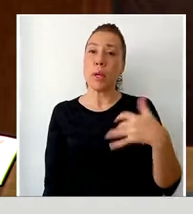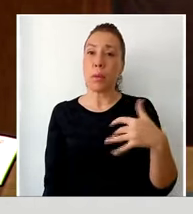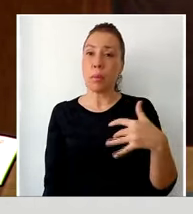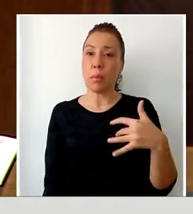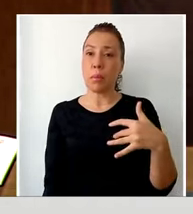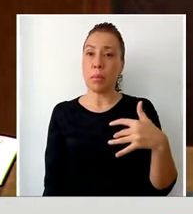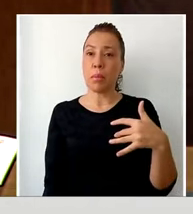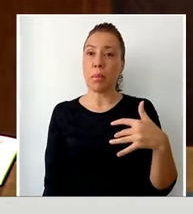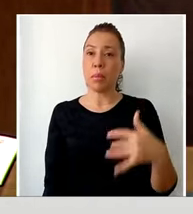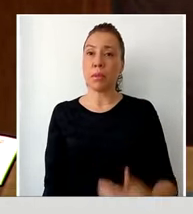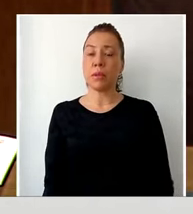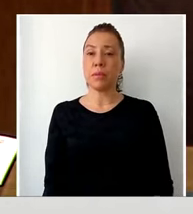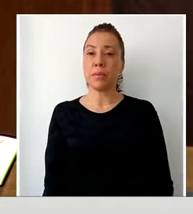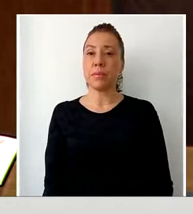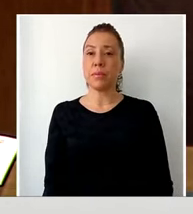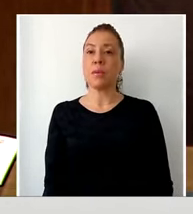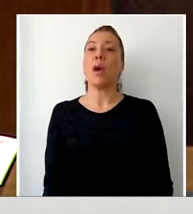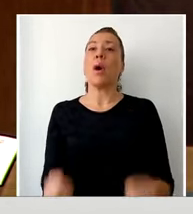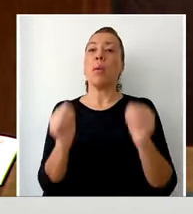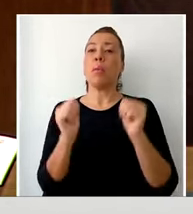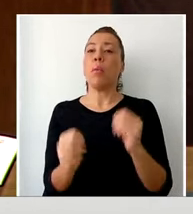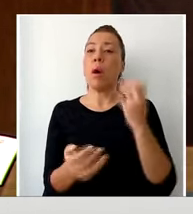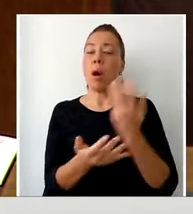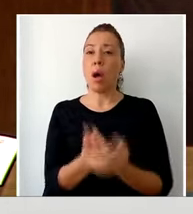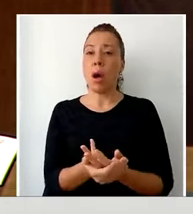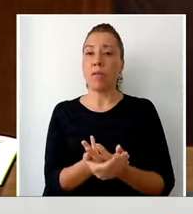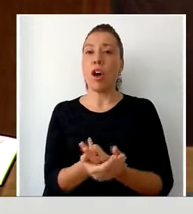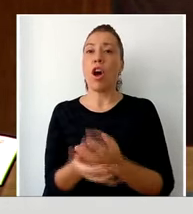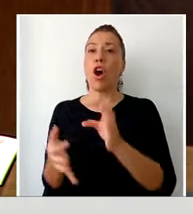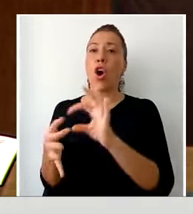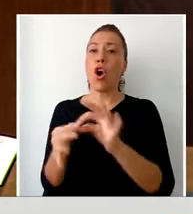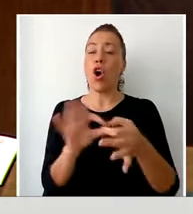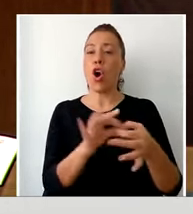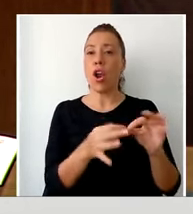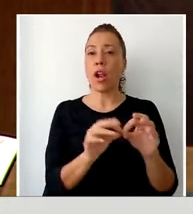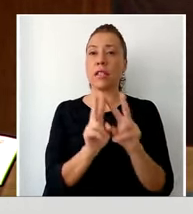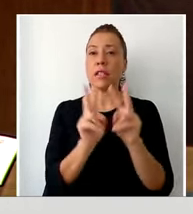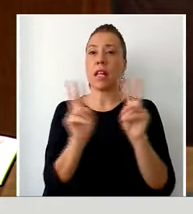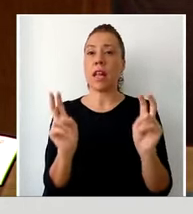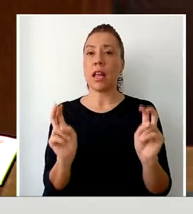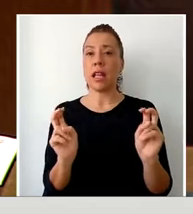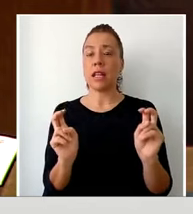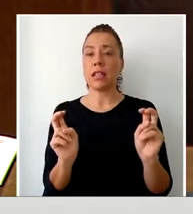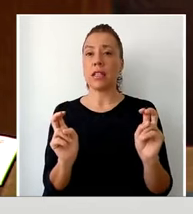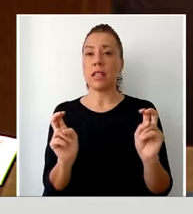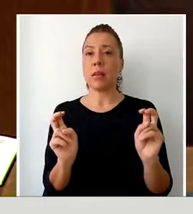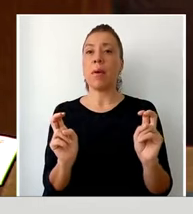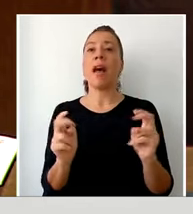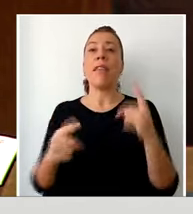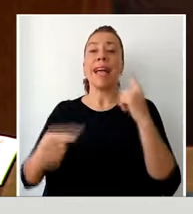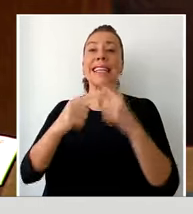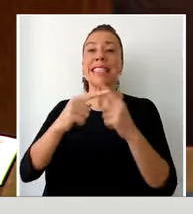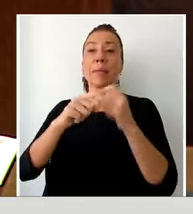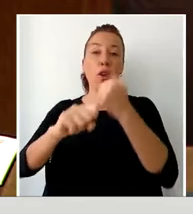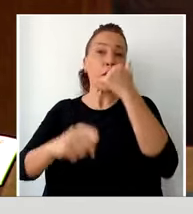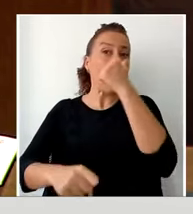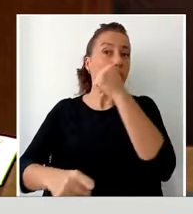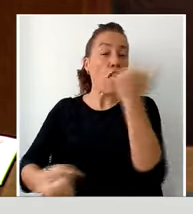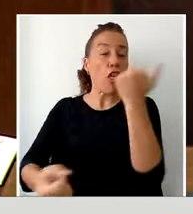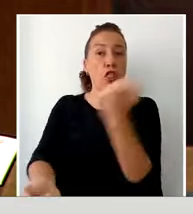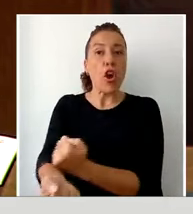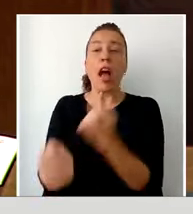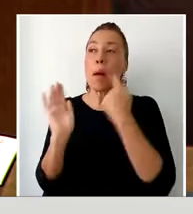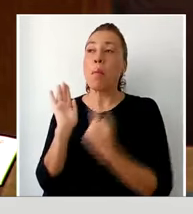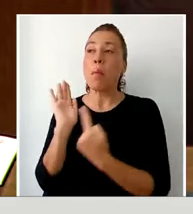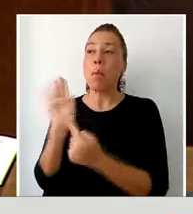podamos contar con una organización en materia de El dopaje que efectivamente de cuenta de todos los avances